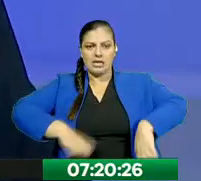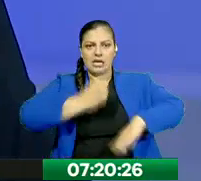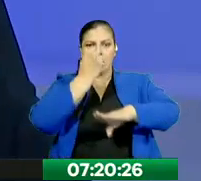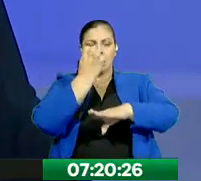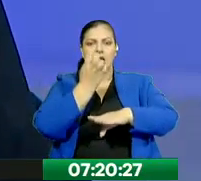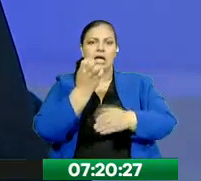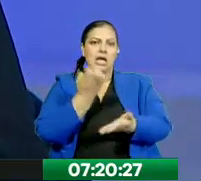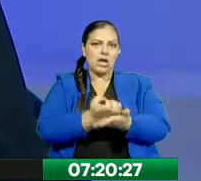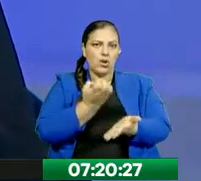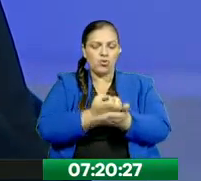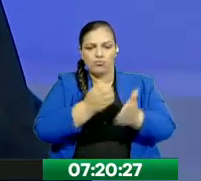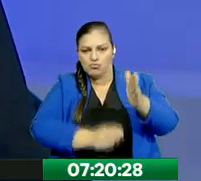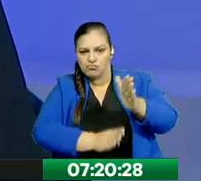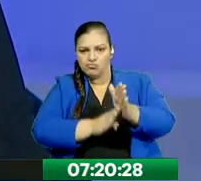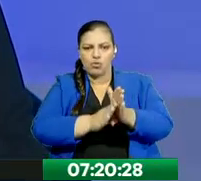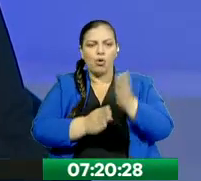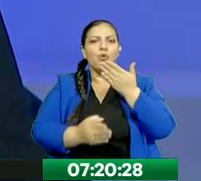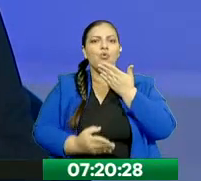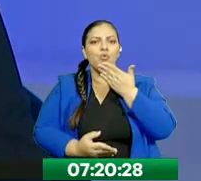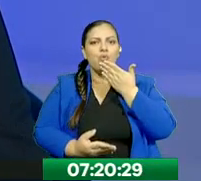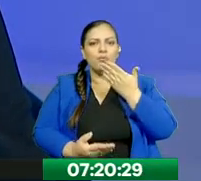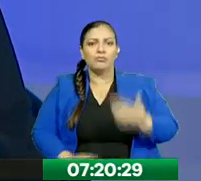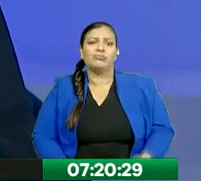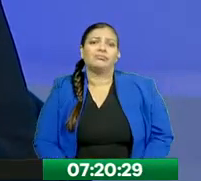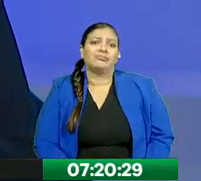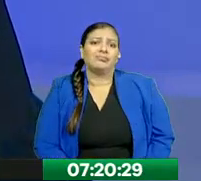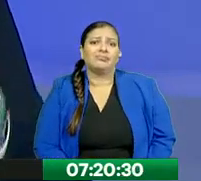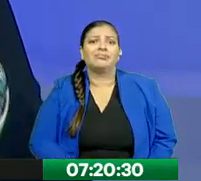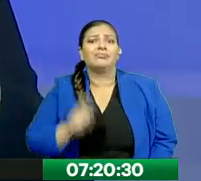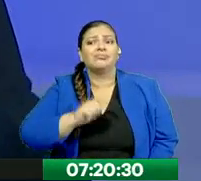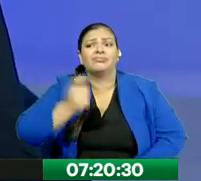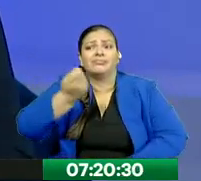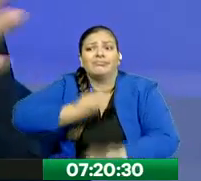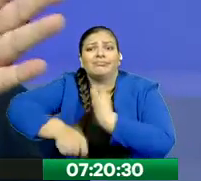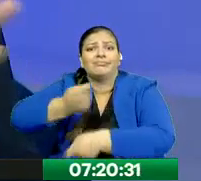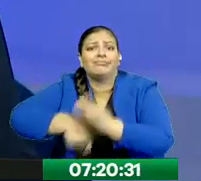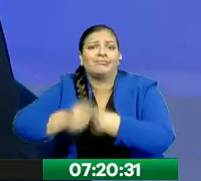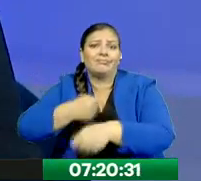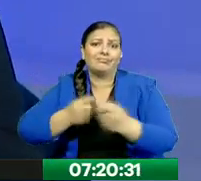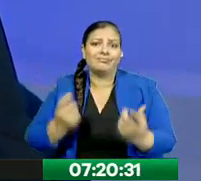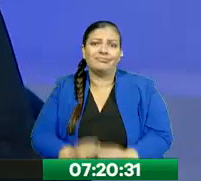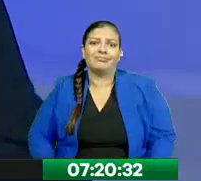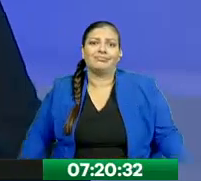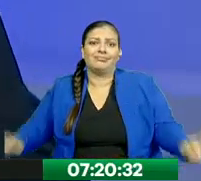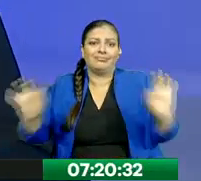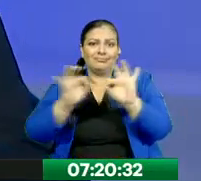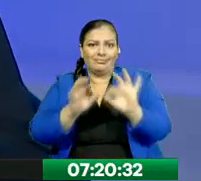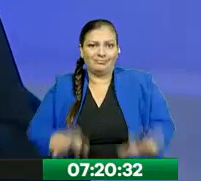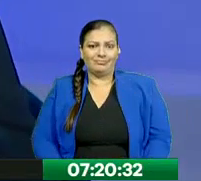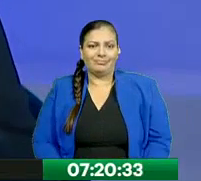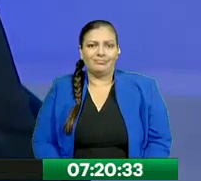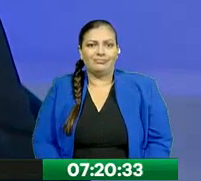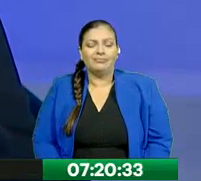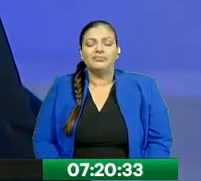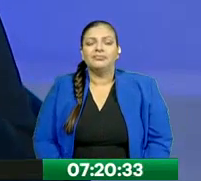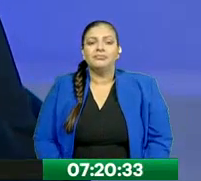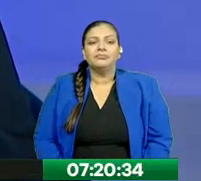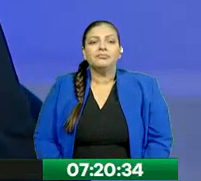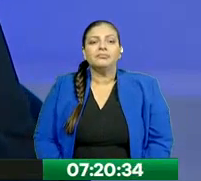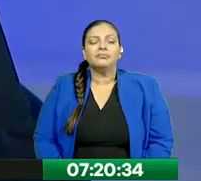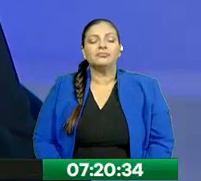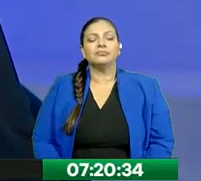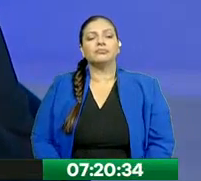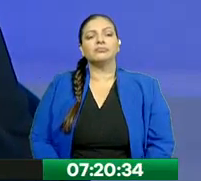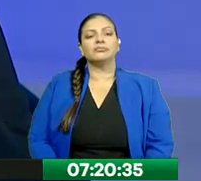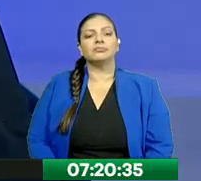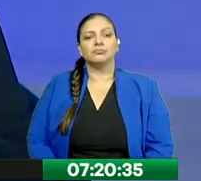hay inversiones públicas, obviamente la economía no va a caminar. Por eso es que la economía se ha desacelerado. Vamos a cerrar en